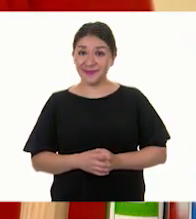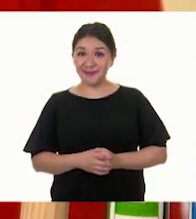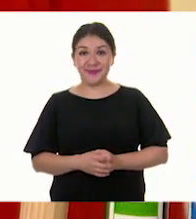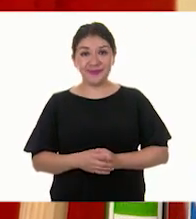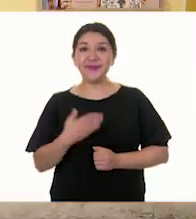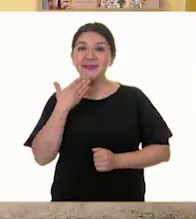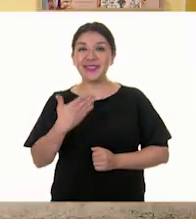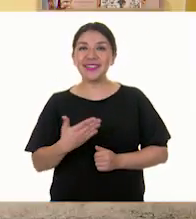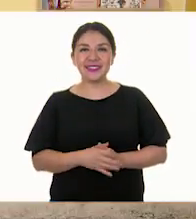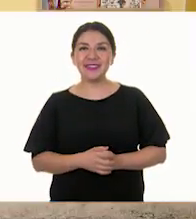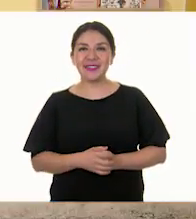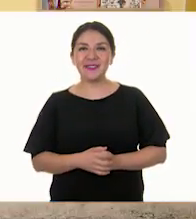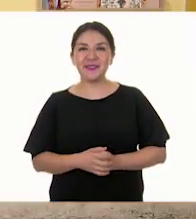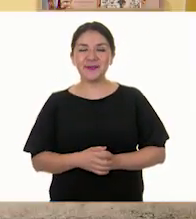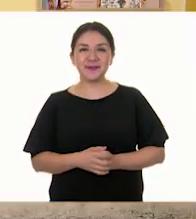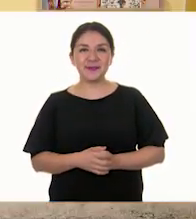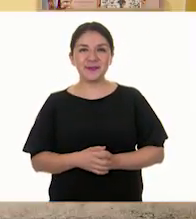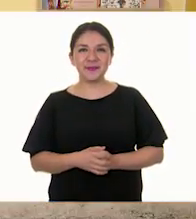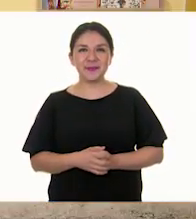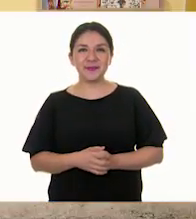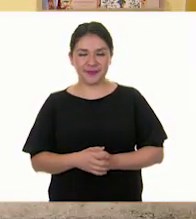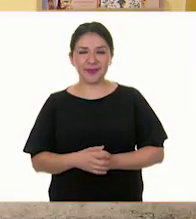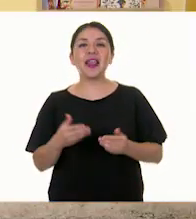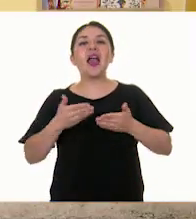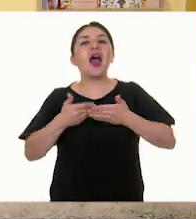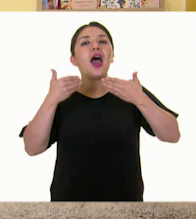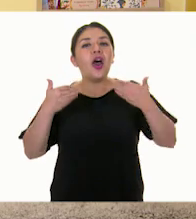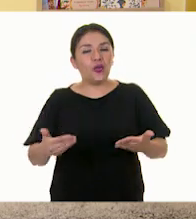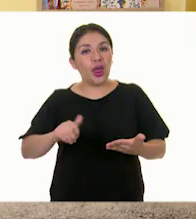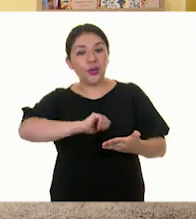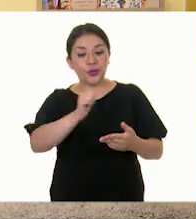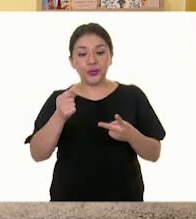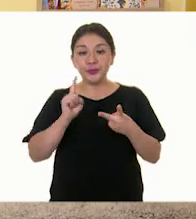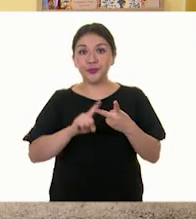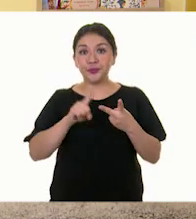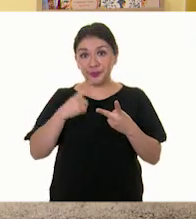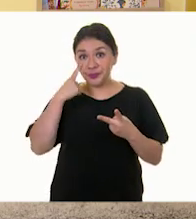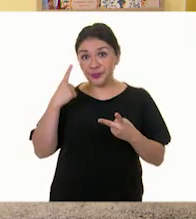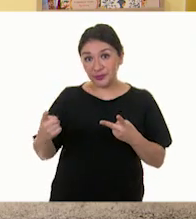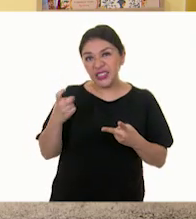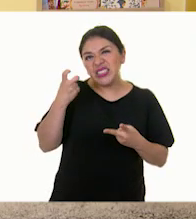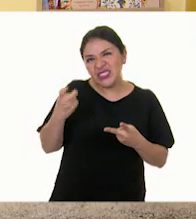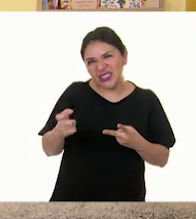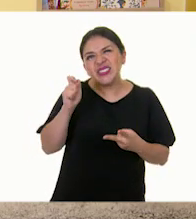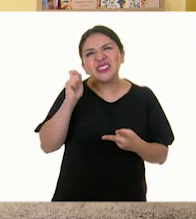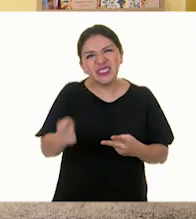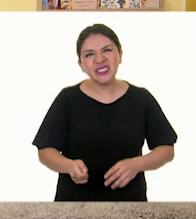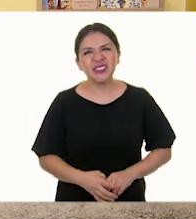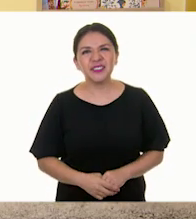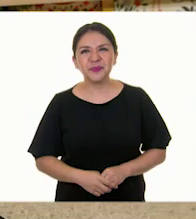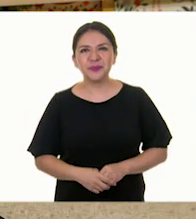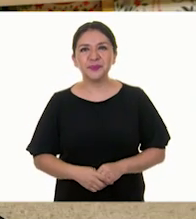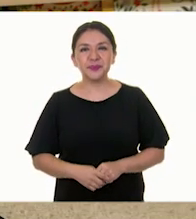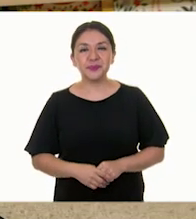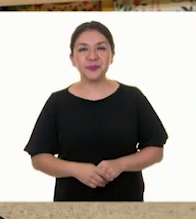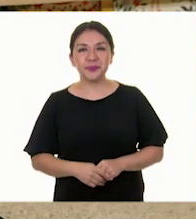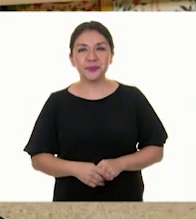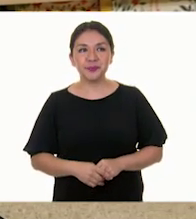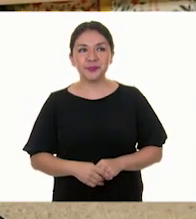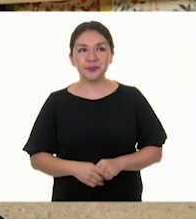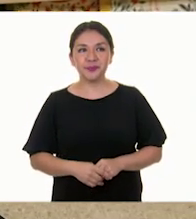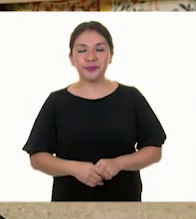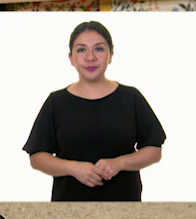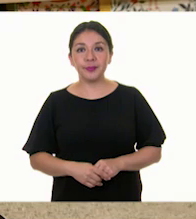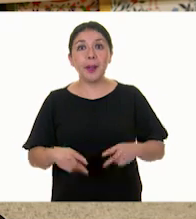¡Tarán! Muy bien, ahora aquí está el siguiente, que es